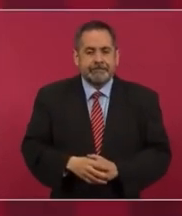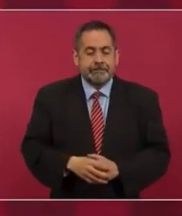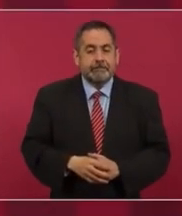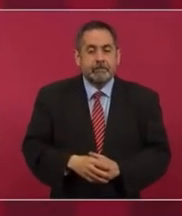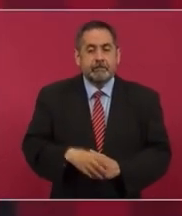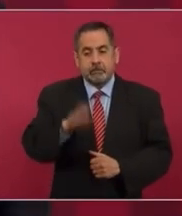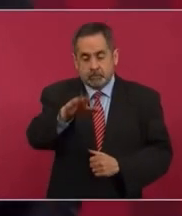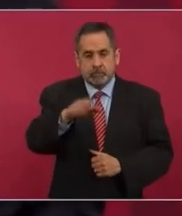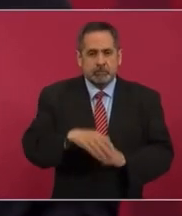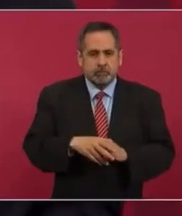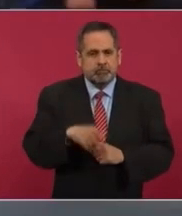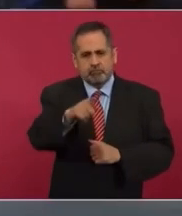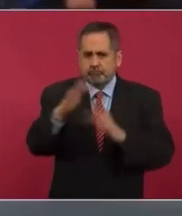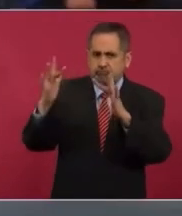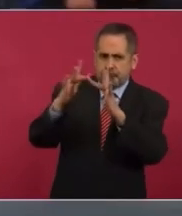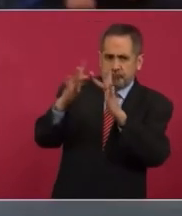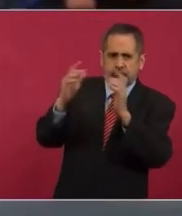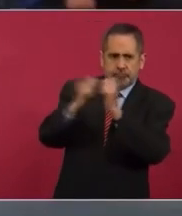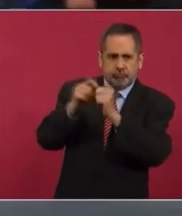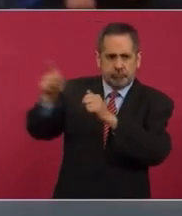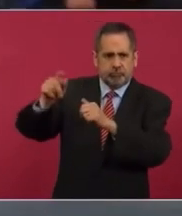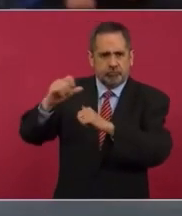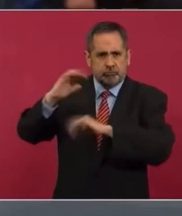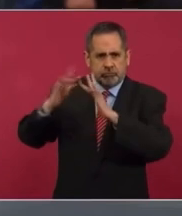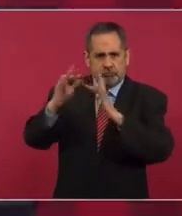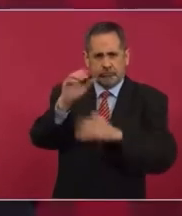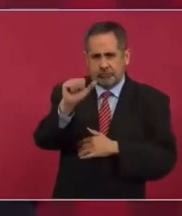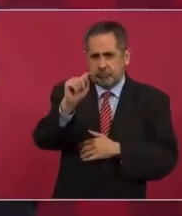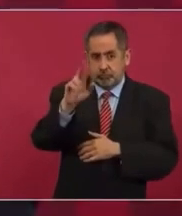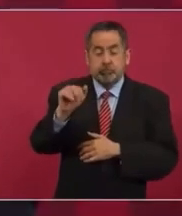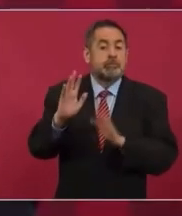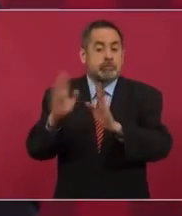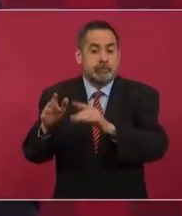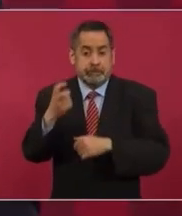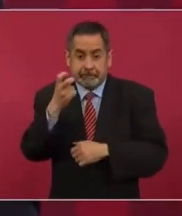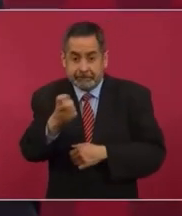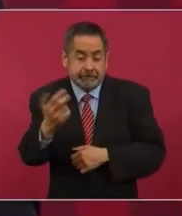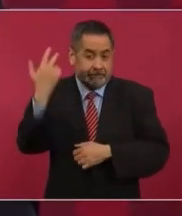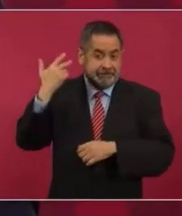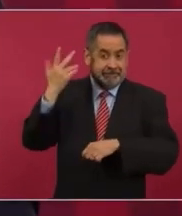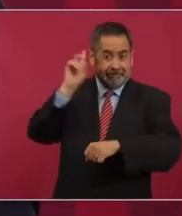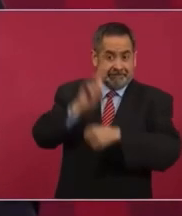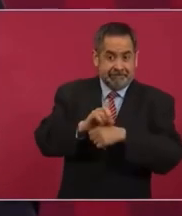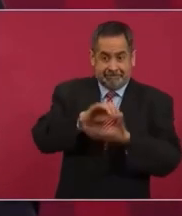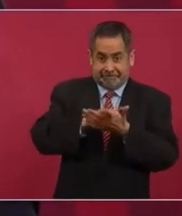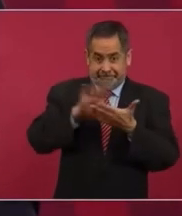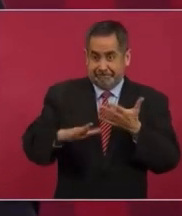Pero está en contacto con los austriacos. Ya a partir de ahí,